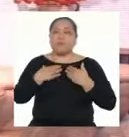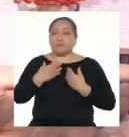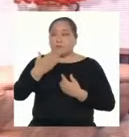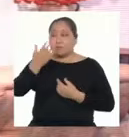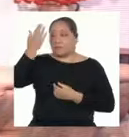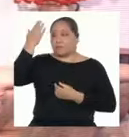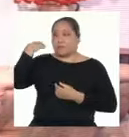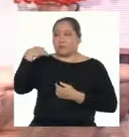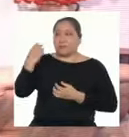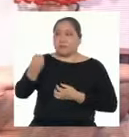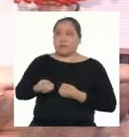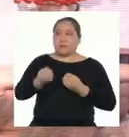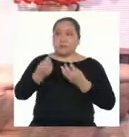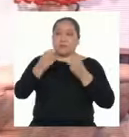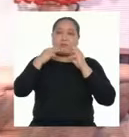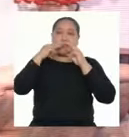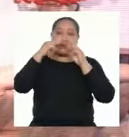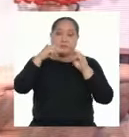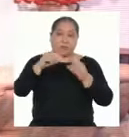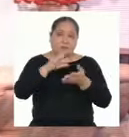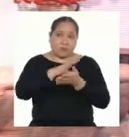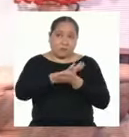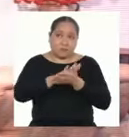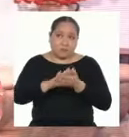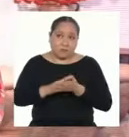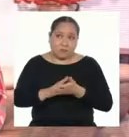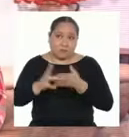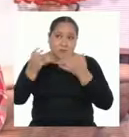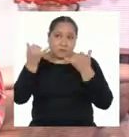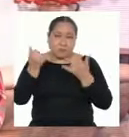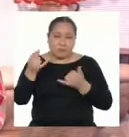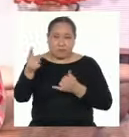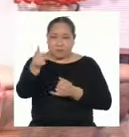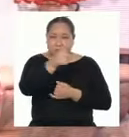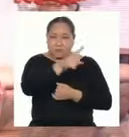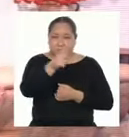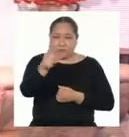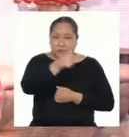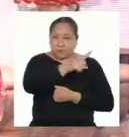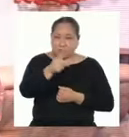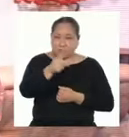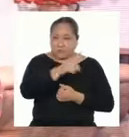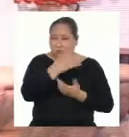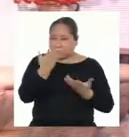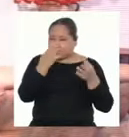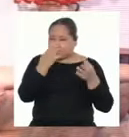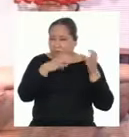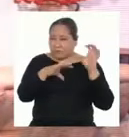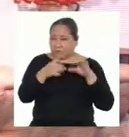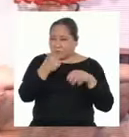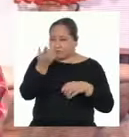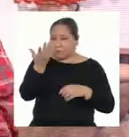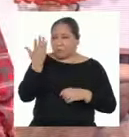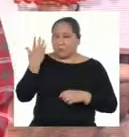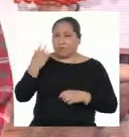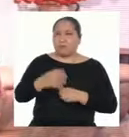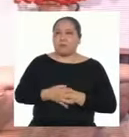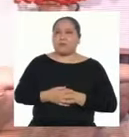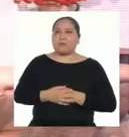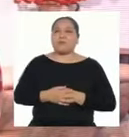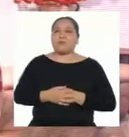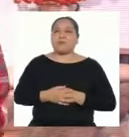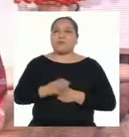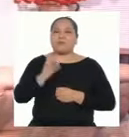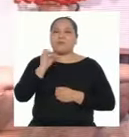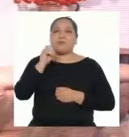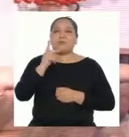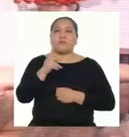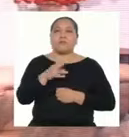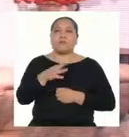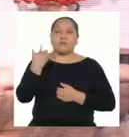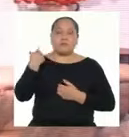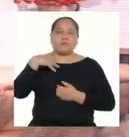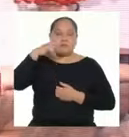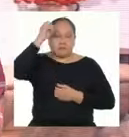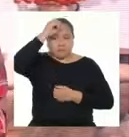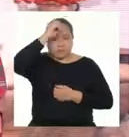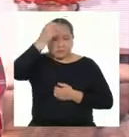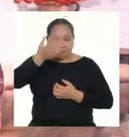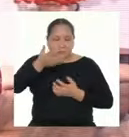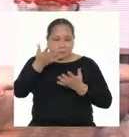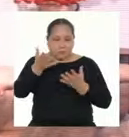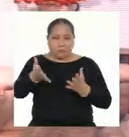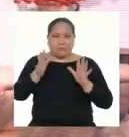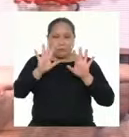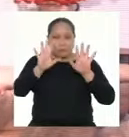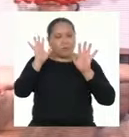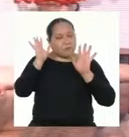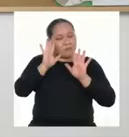generación dejó el mar más limpio. Ahora, ustedes hagan lo que les corresponde. Bien, ya di mi opinión,